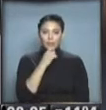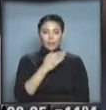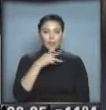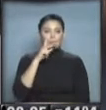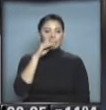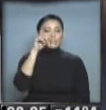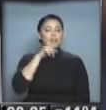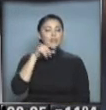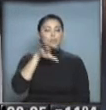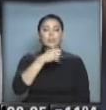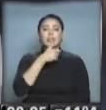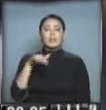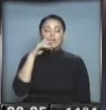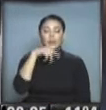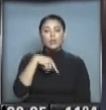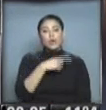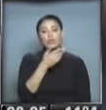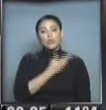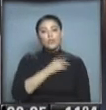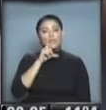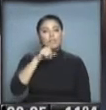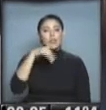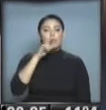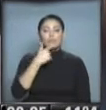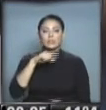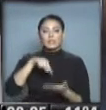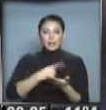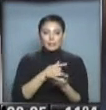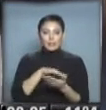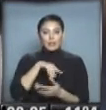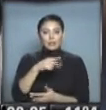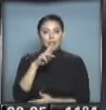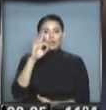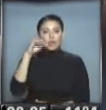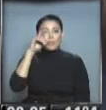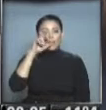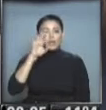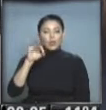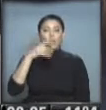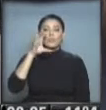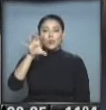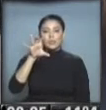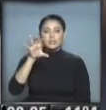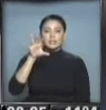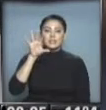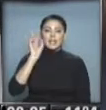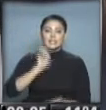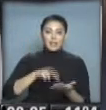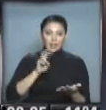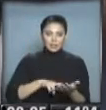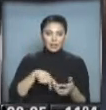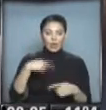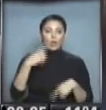Pichetto, la provincia de Río Negro, en el caso de Filmus, la capital federal, y en el caso de Juan Carlos Romero, la provincia de Salta.